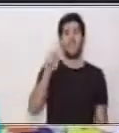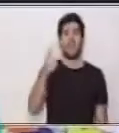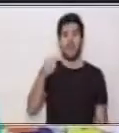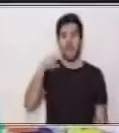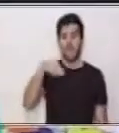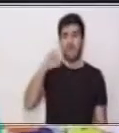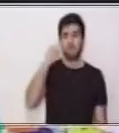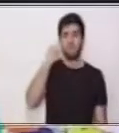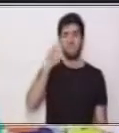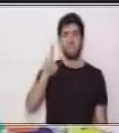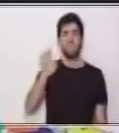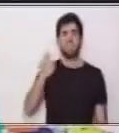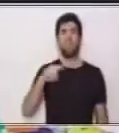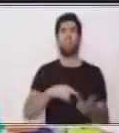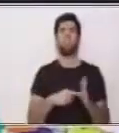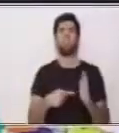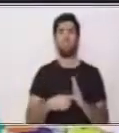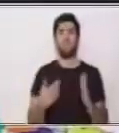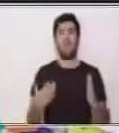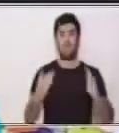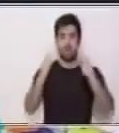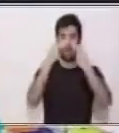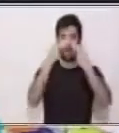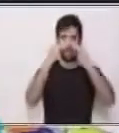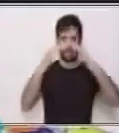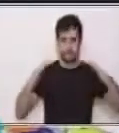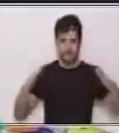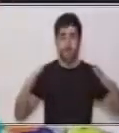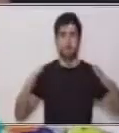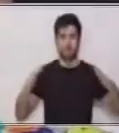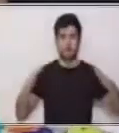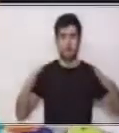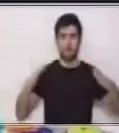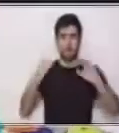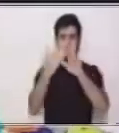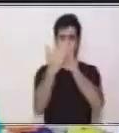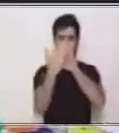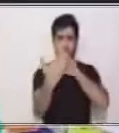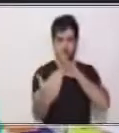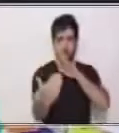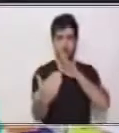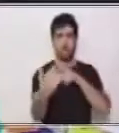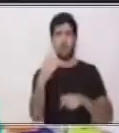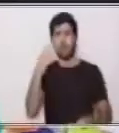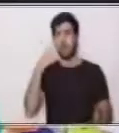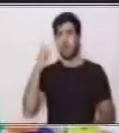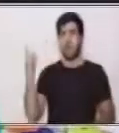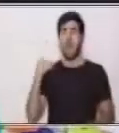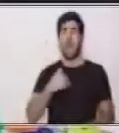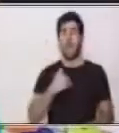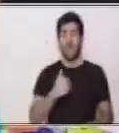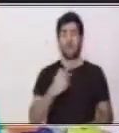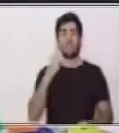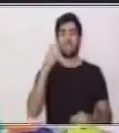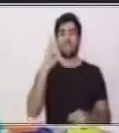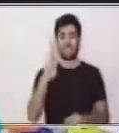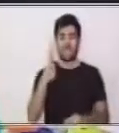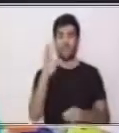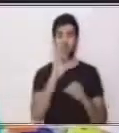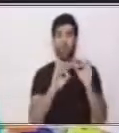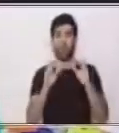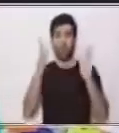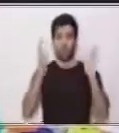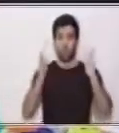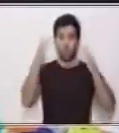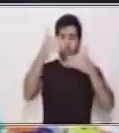una pirámide, ¿sí? Las pirámides tienen una base de 3 o más lados y varias